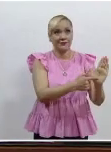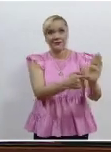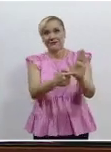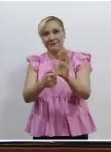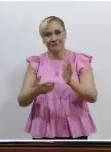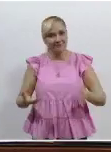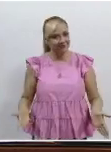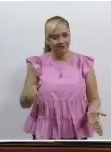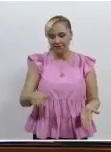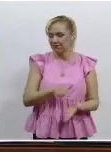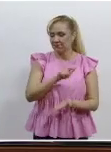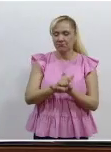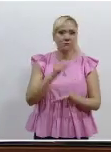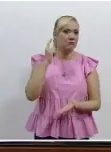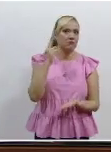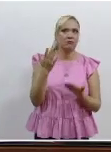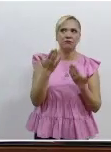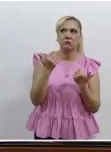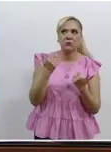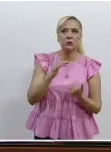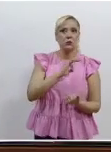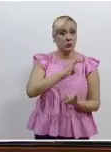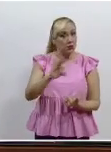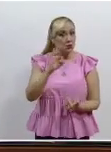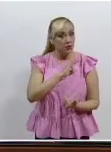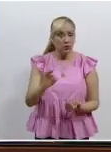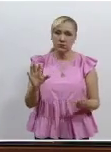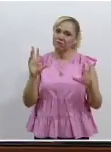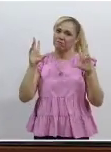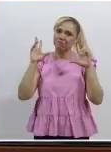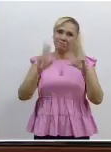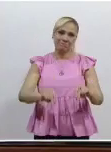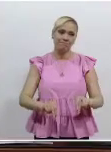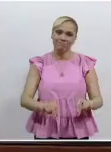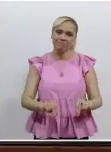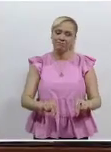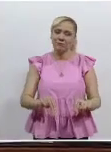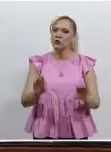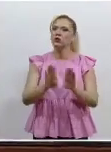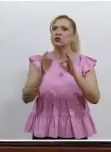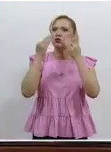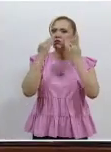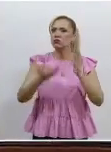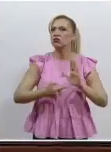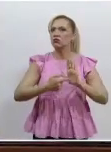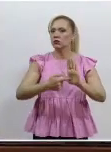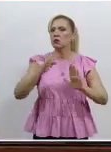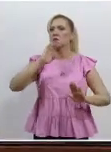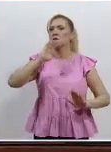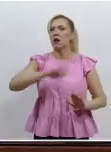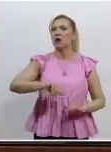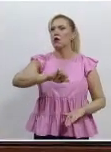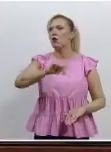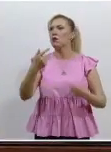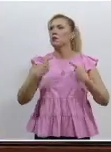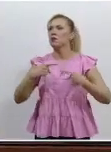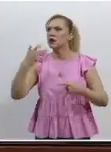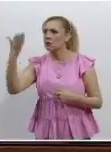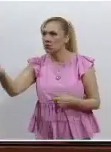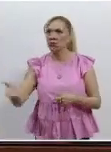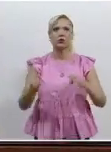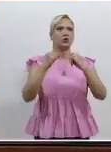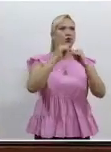no establece elementos suficientes para impedir que se revelen indebidamente a terceros sin